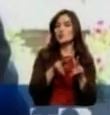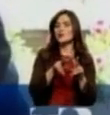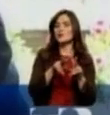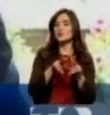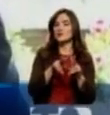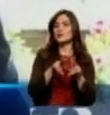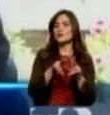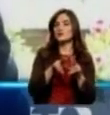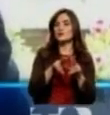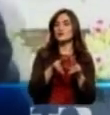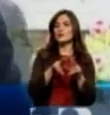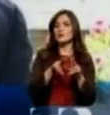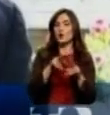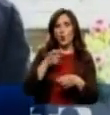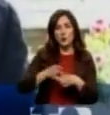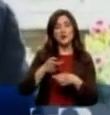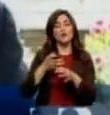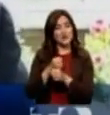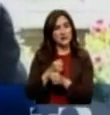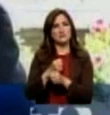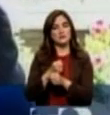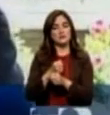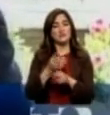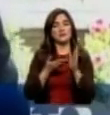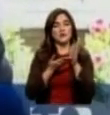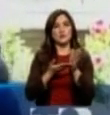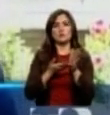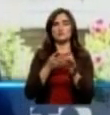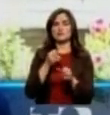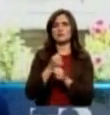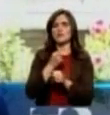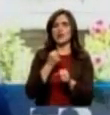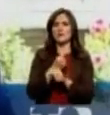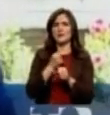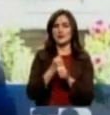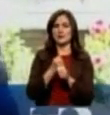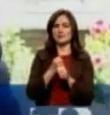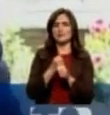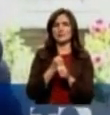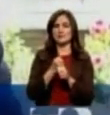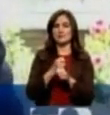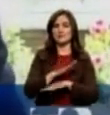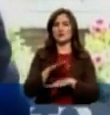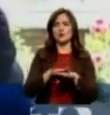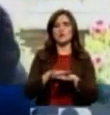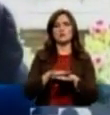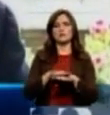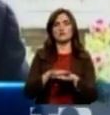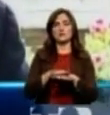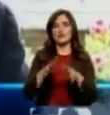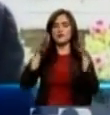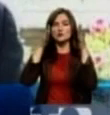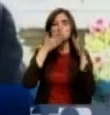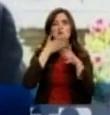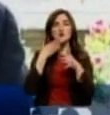establecerse también de manera correcta. Por delante tenemos todavía mucho camino que recorrer precisamente para poder atender